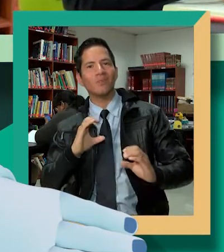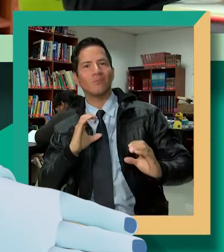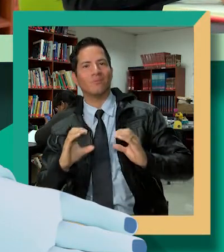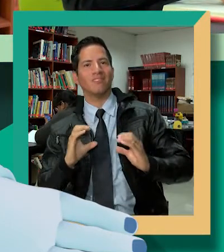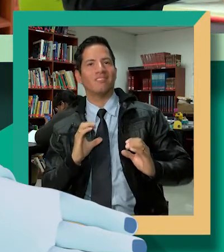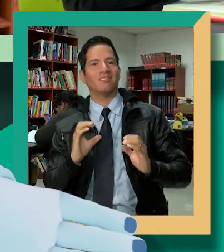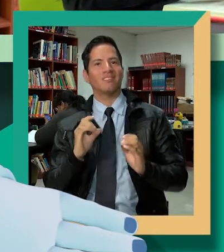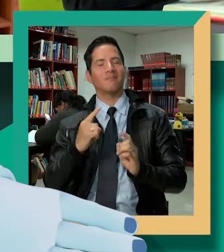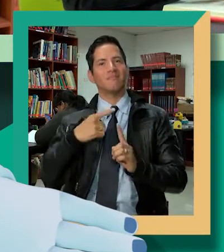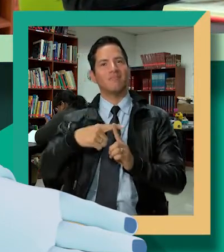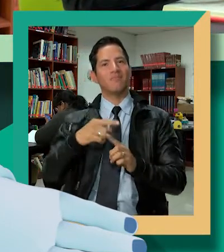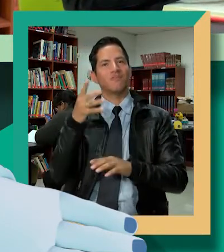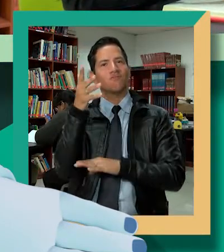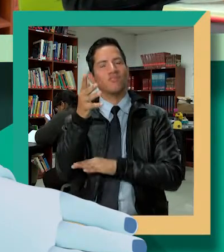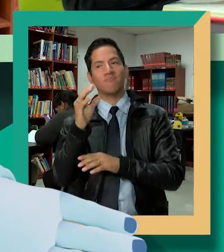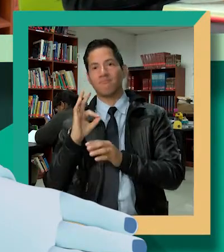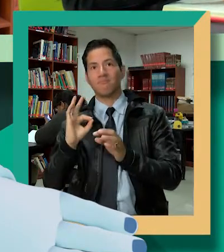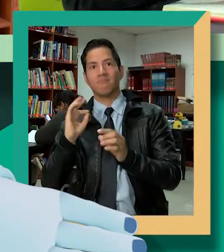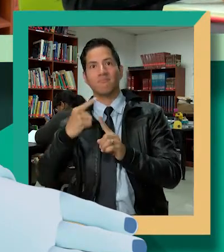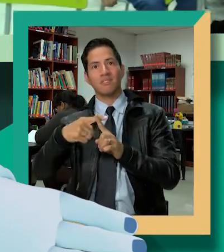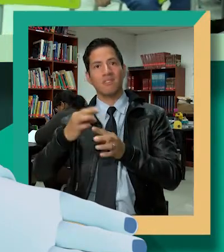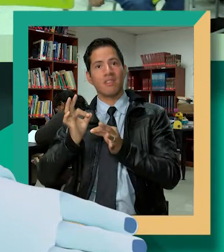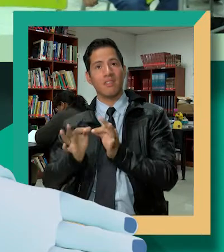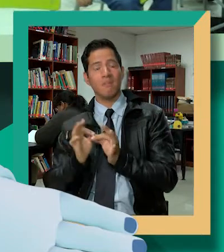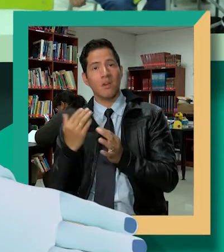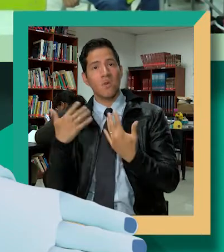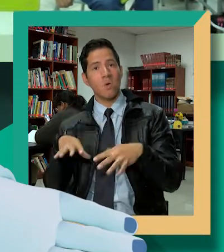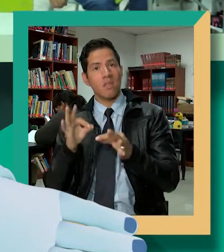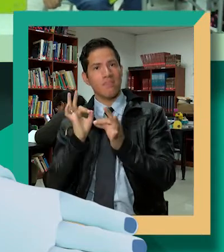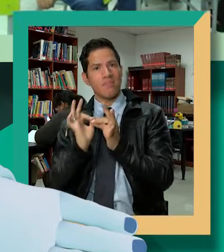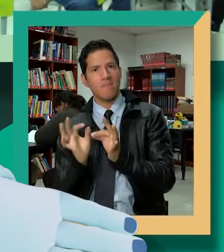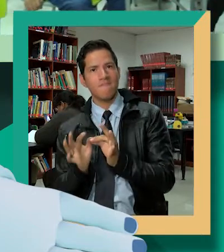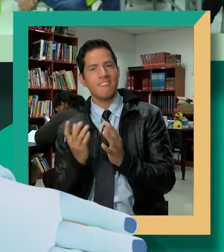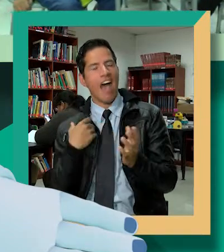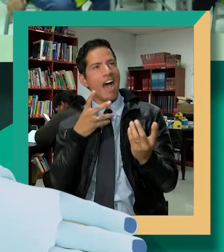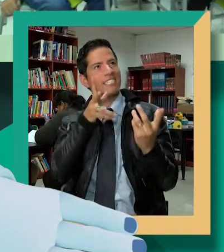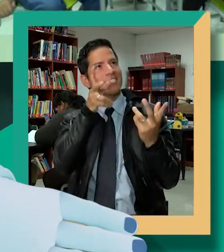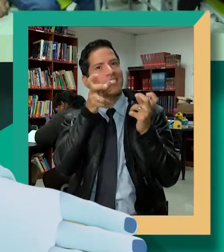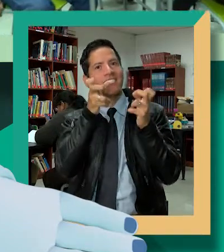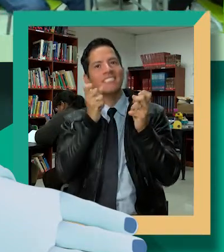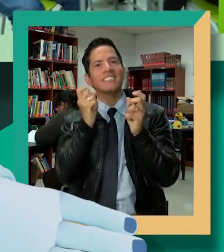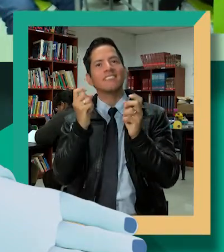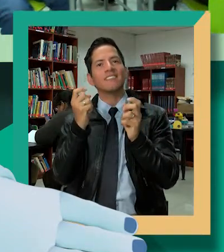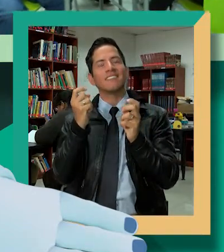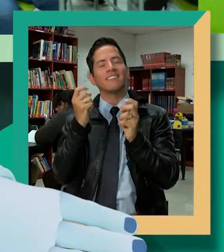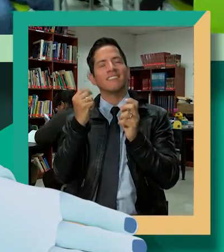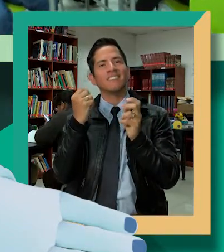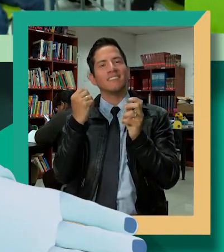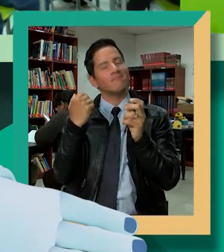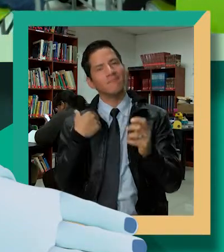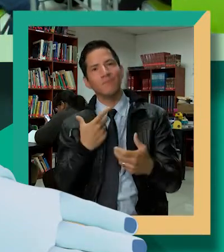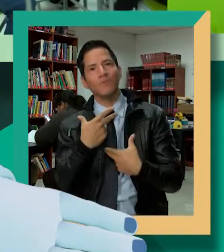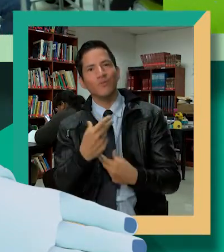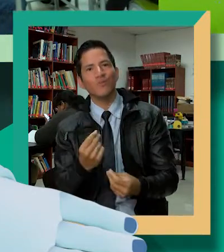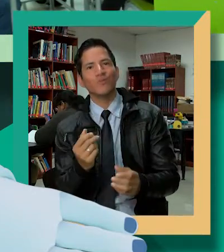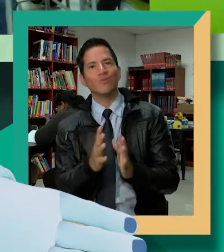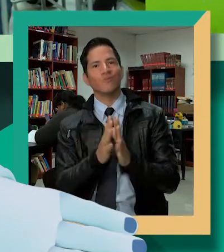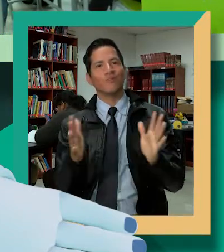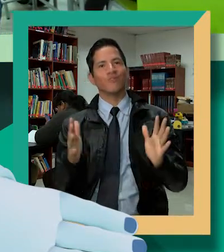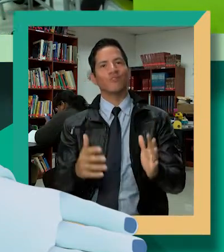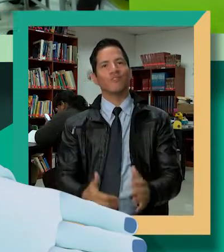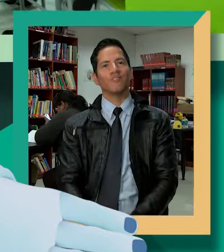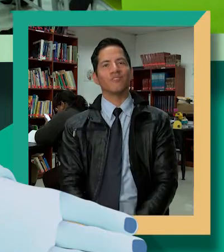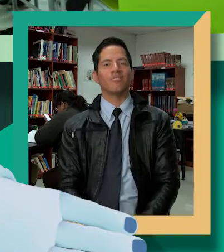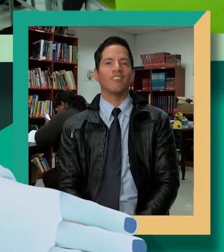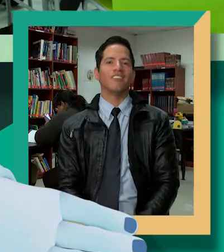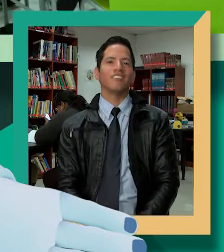estamos al mismo nivel de una persona oyente y que tenemos la misma modalidad de estudio es increíble. Es muy grato tener